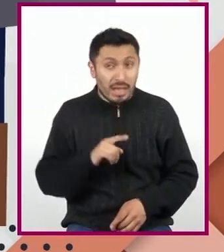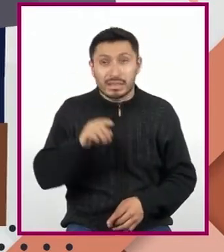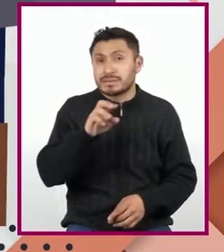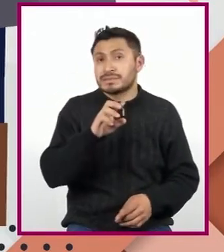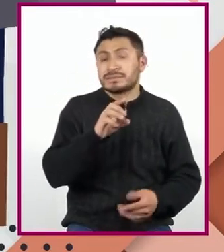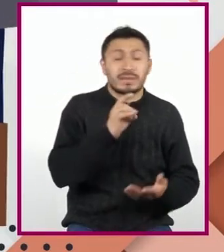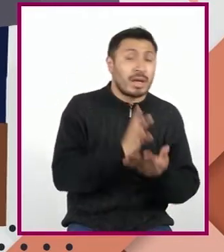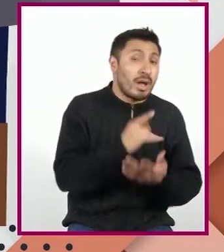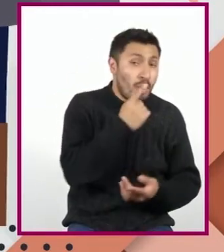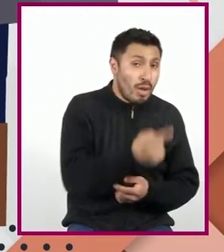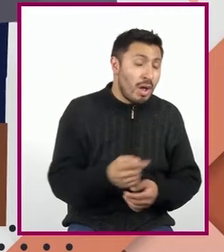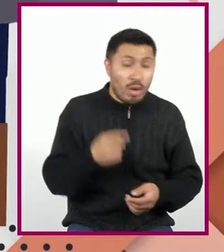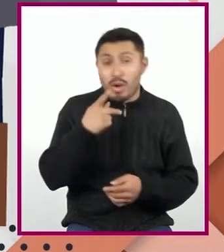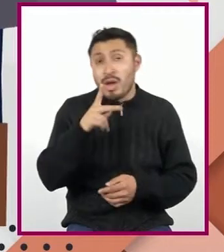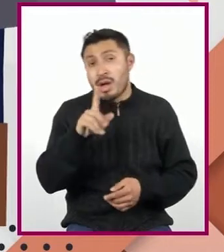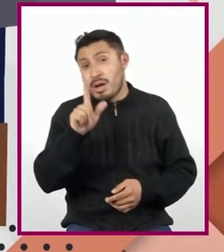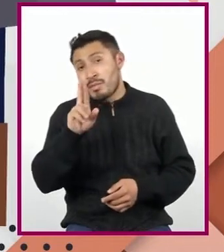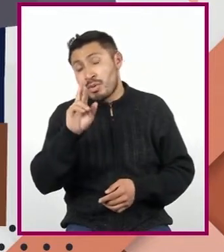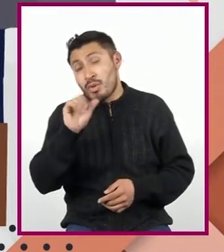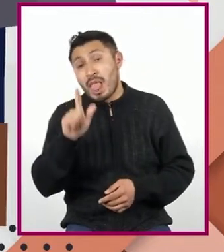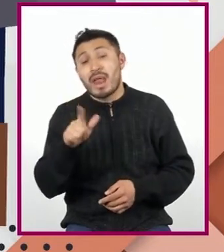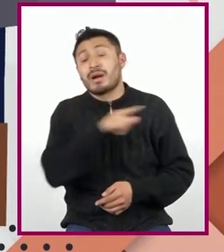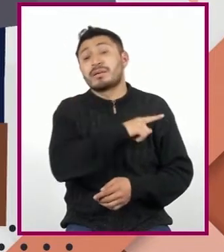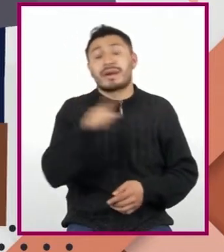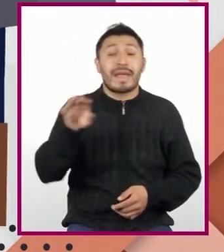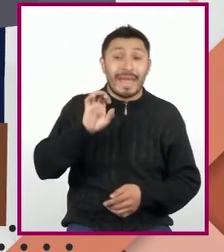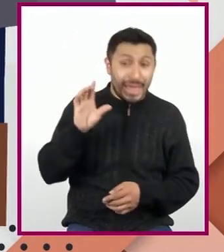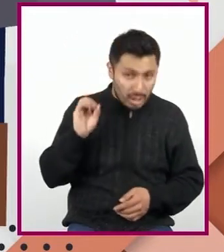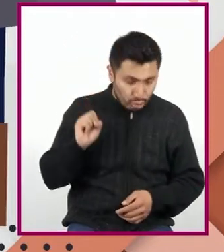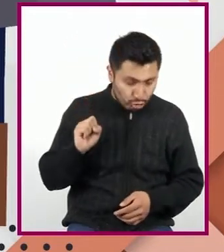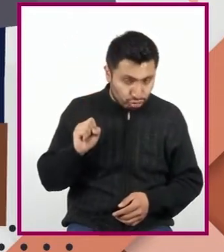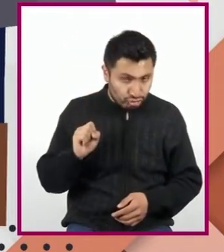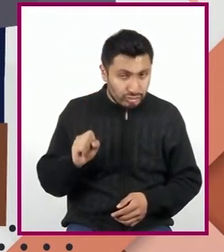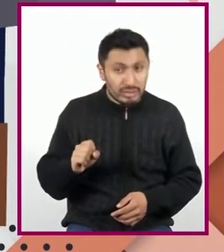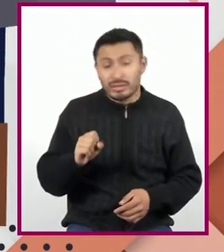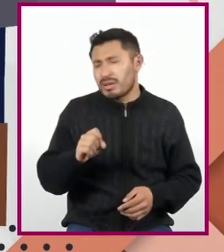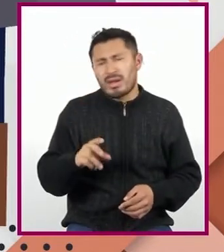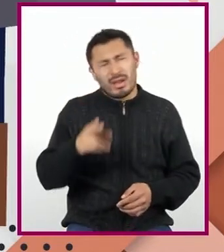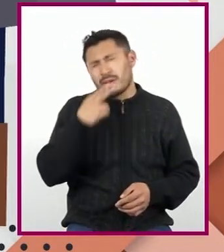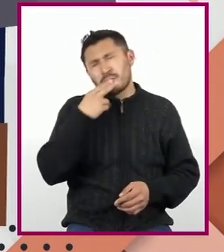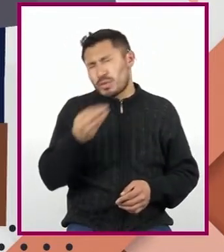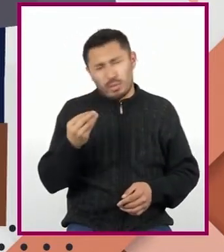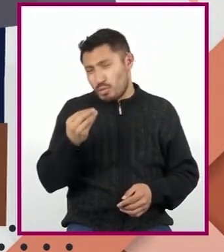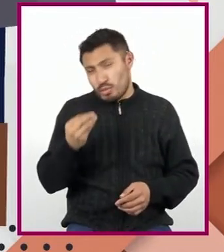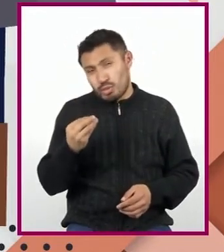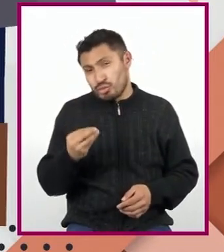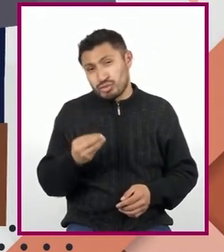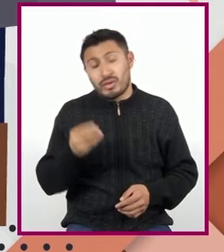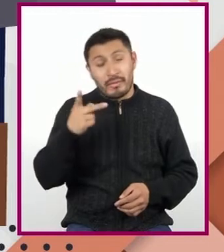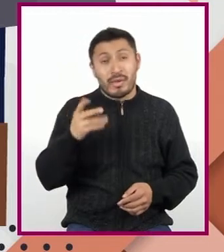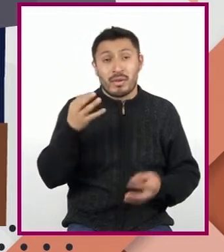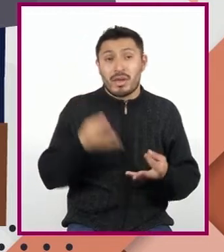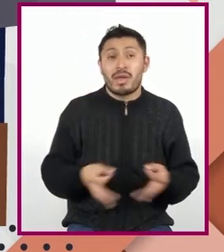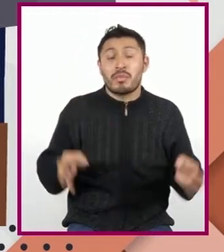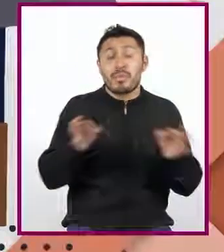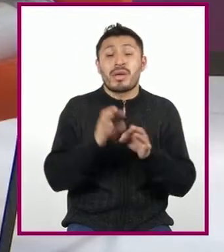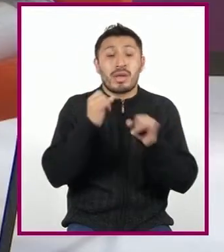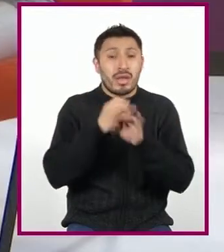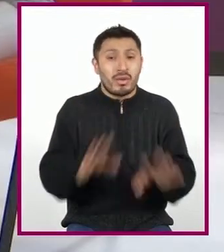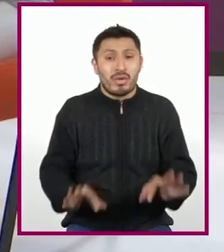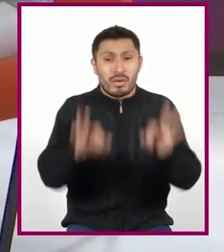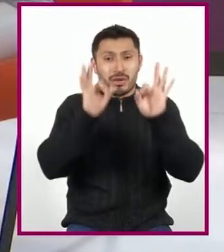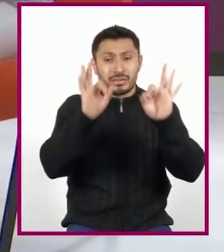Cuando se escribe en primera persona, estilo directo, ya sea en singular, yo, o plural,